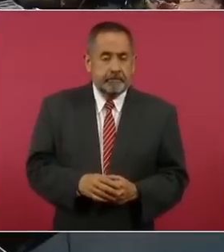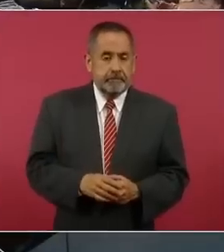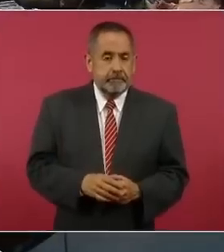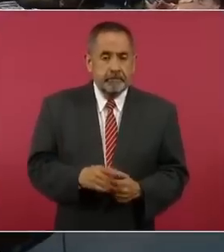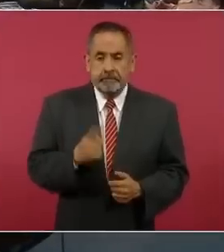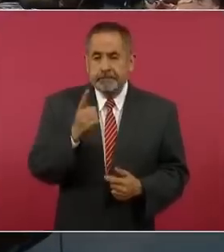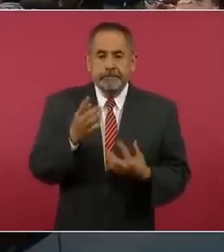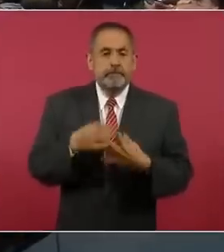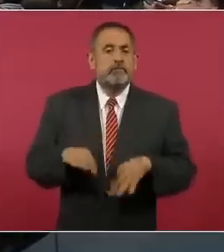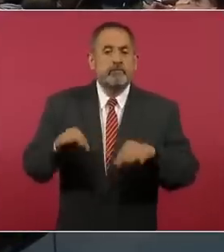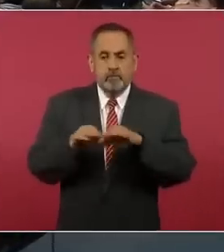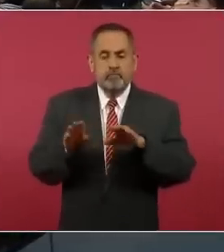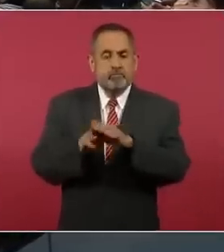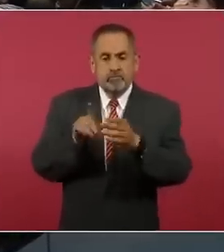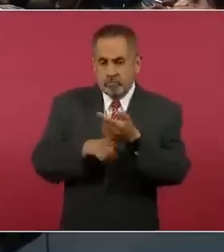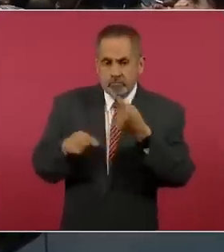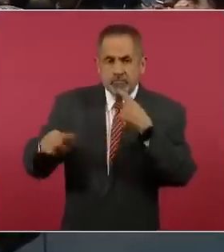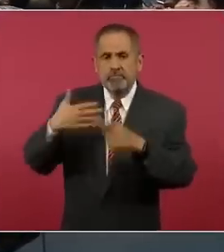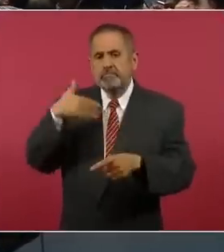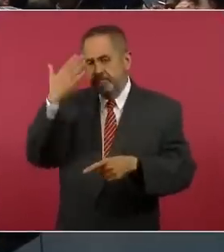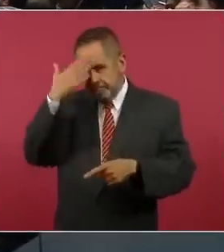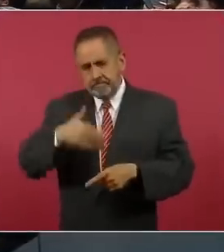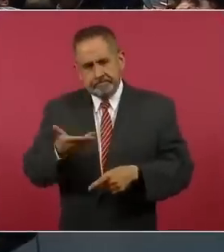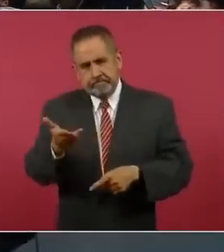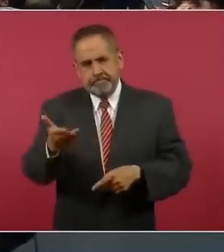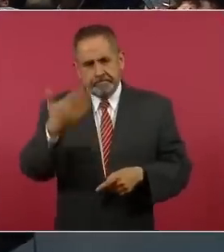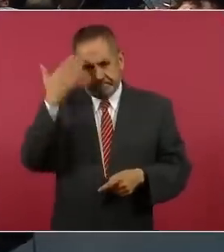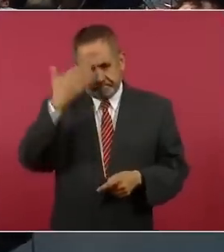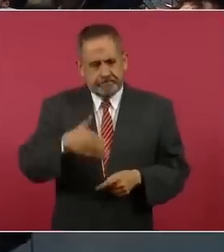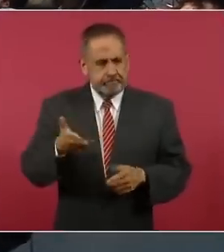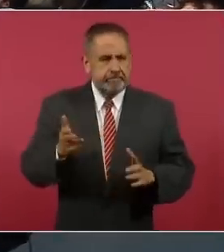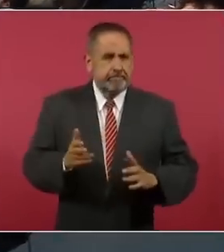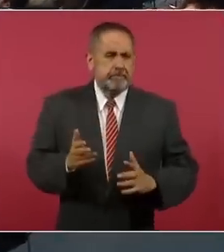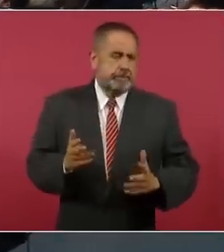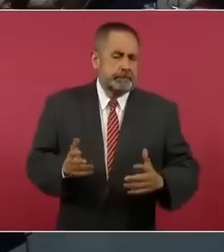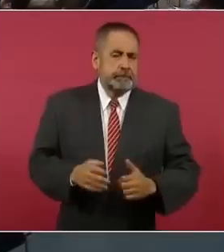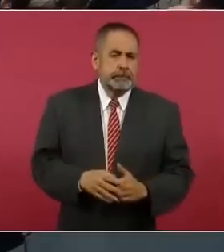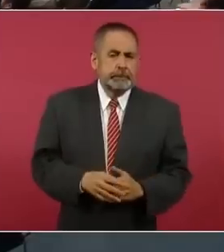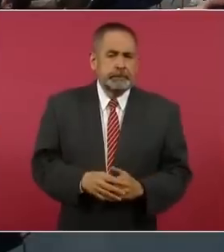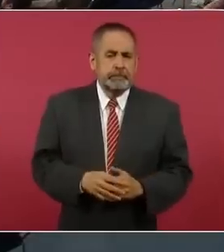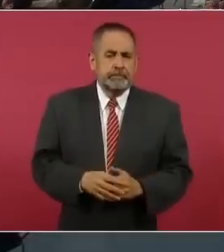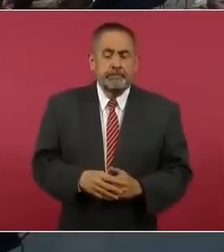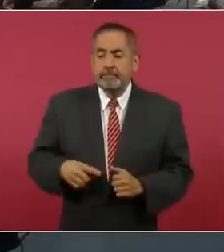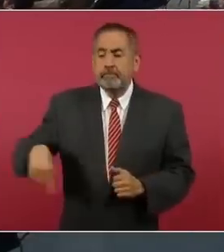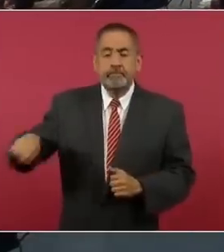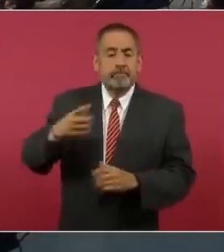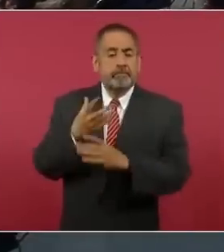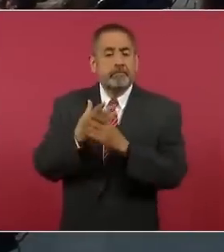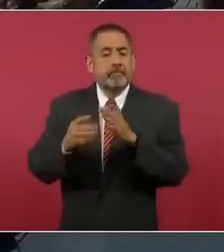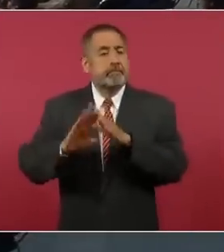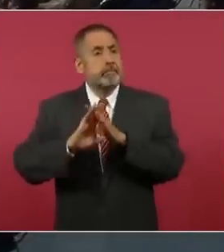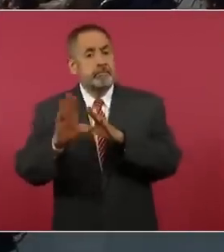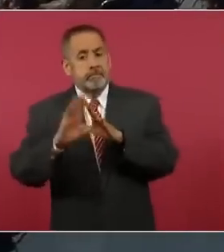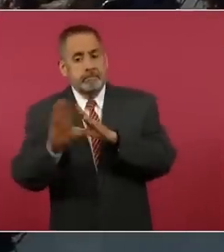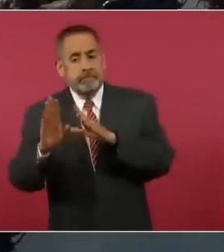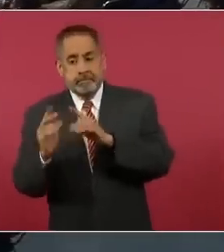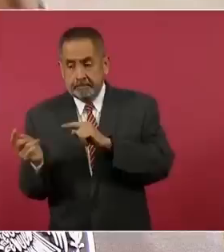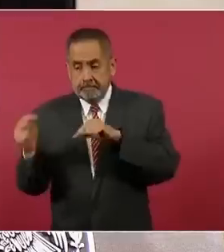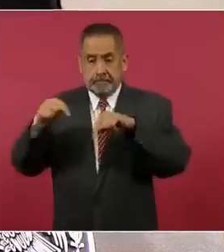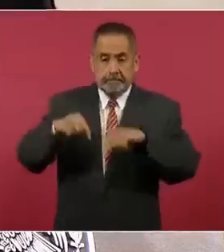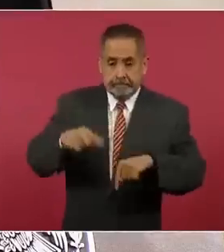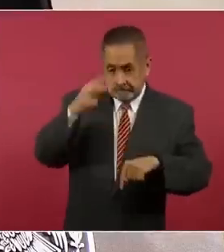es importante que se sepa. Y los migrantes que ya están en nuestro